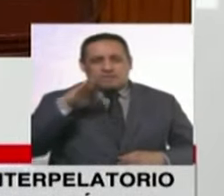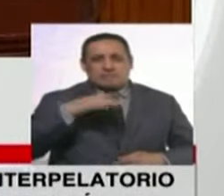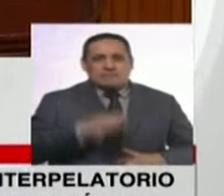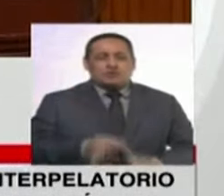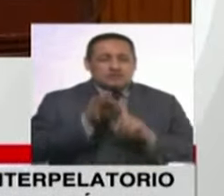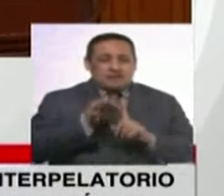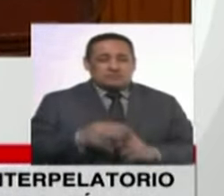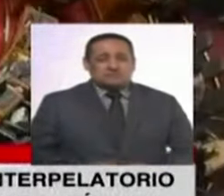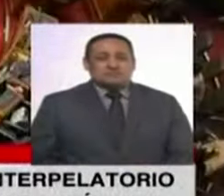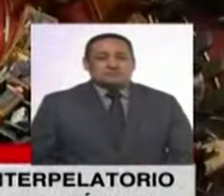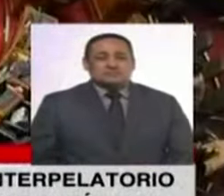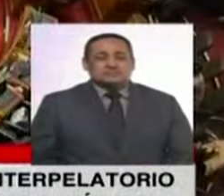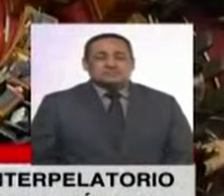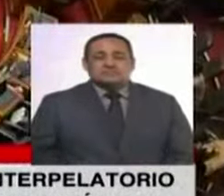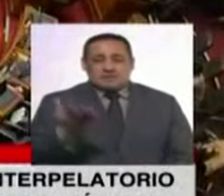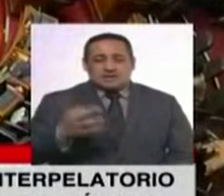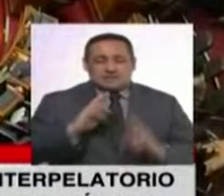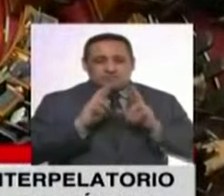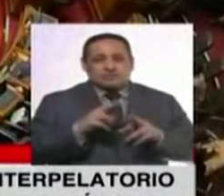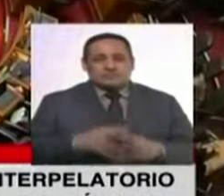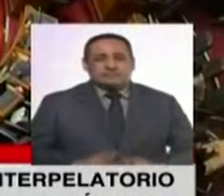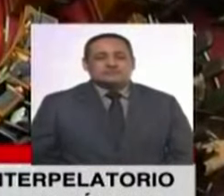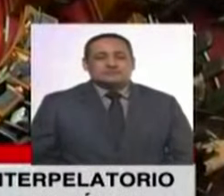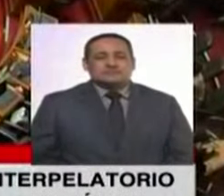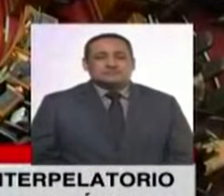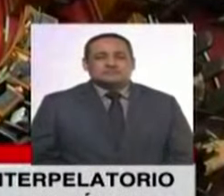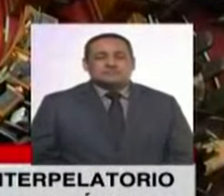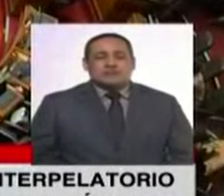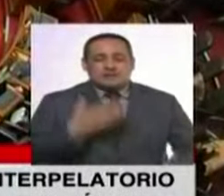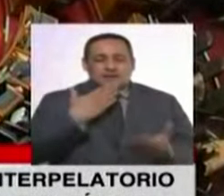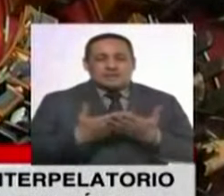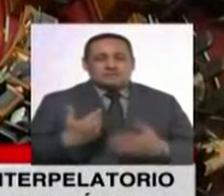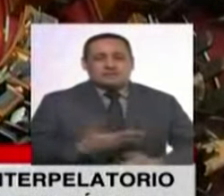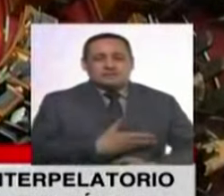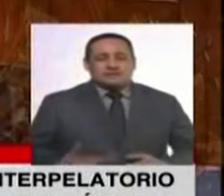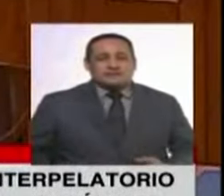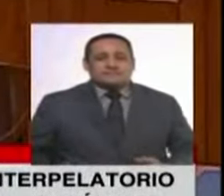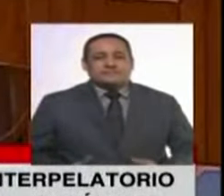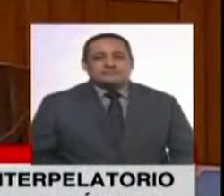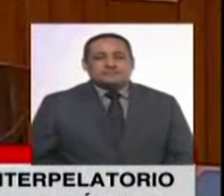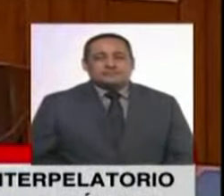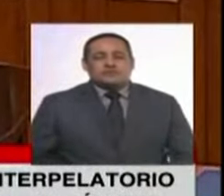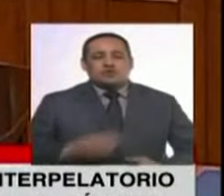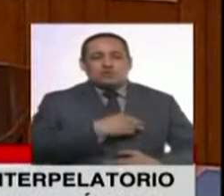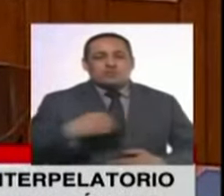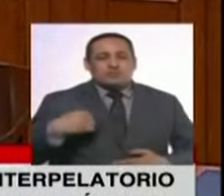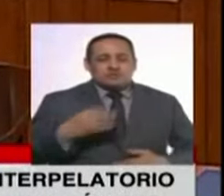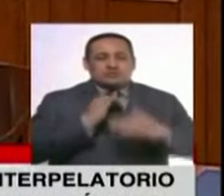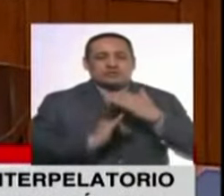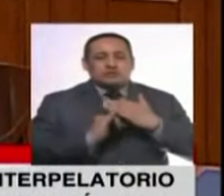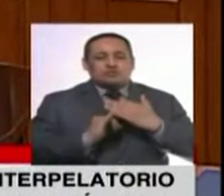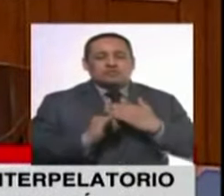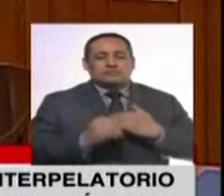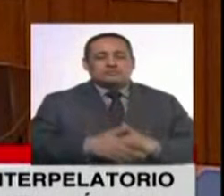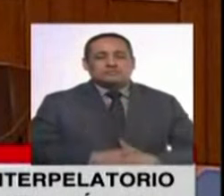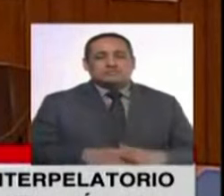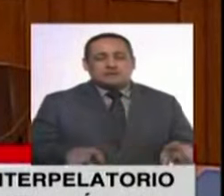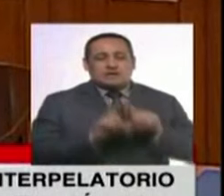prioritarios para Que responda señor ministro gracias señora presidenta como ministro interior